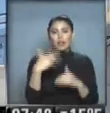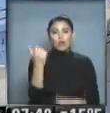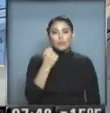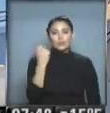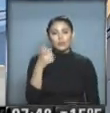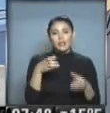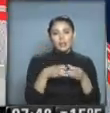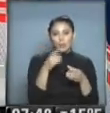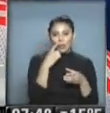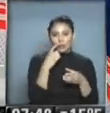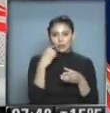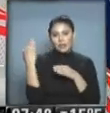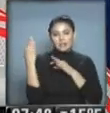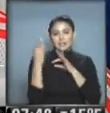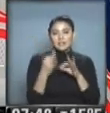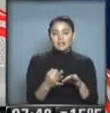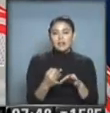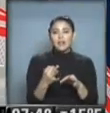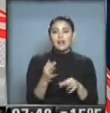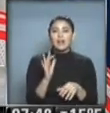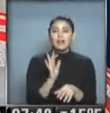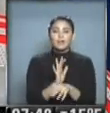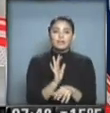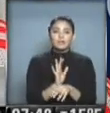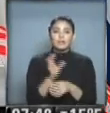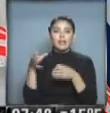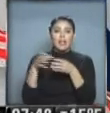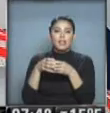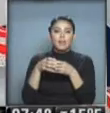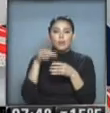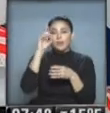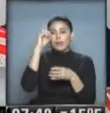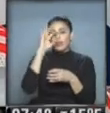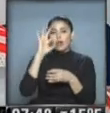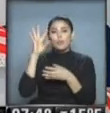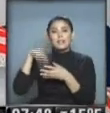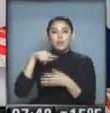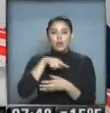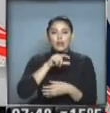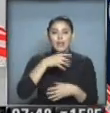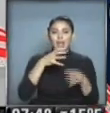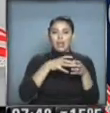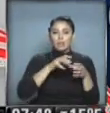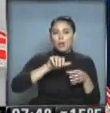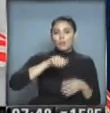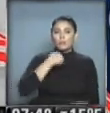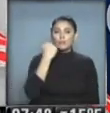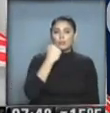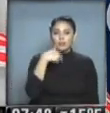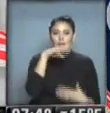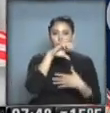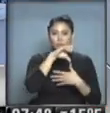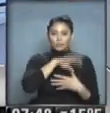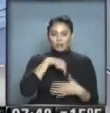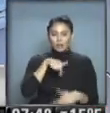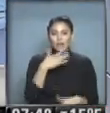venir a River, es como ir a Real Madrid y Barcelona, porque es un equipo grande en Sudamérica, y bueno,